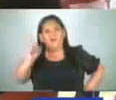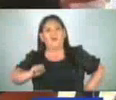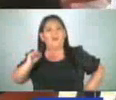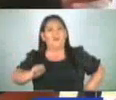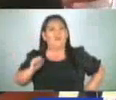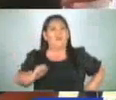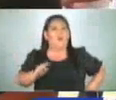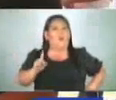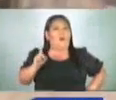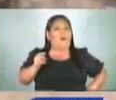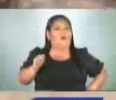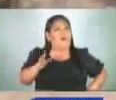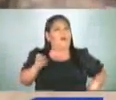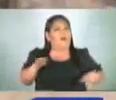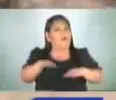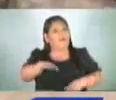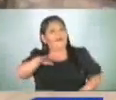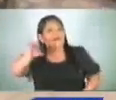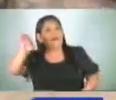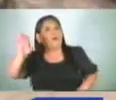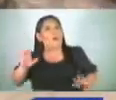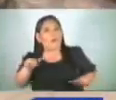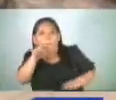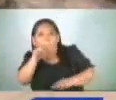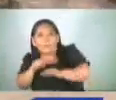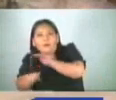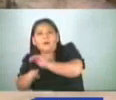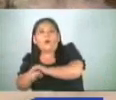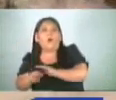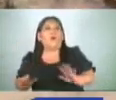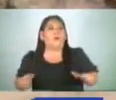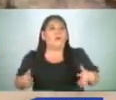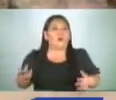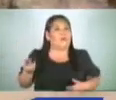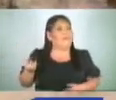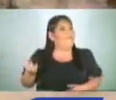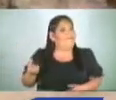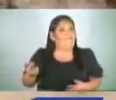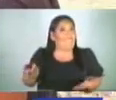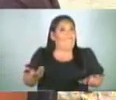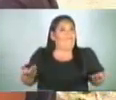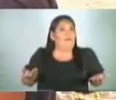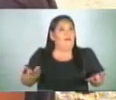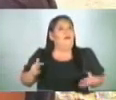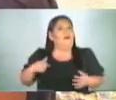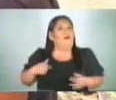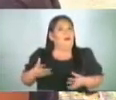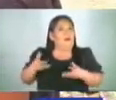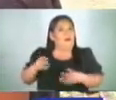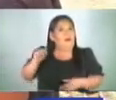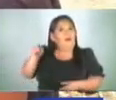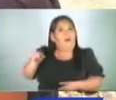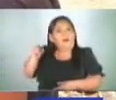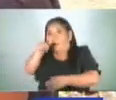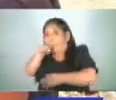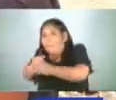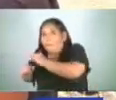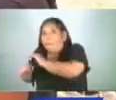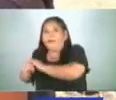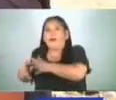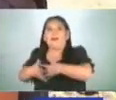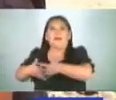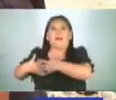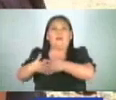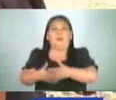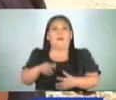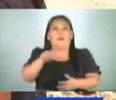12 meses, motivados en su mayoría por razones económicas, y tienen previsto llegar a Estados Unidos. Son parte